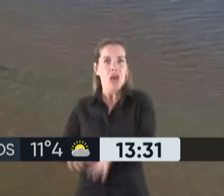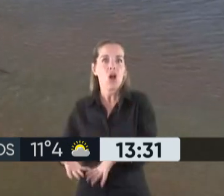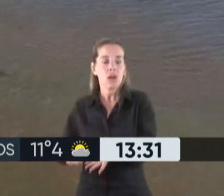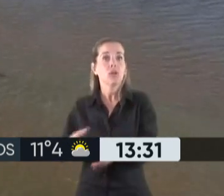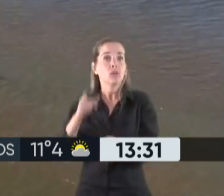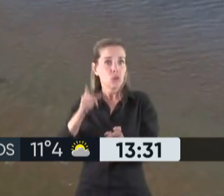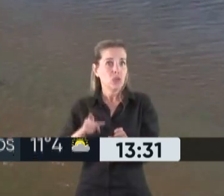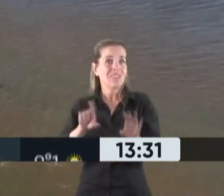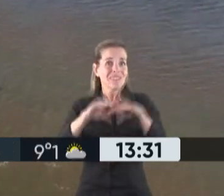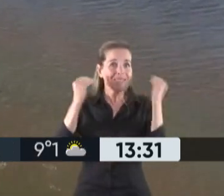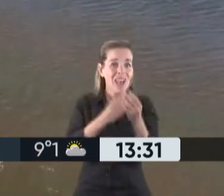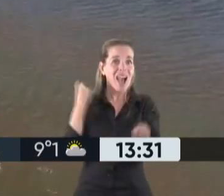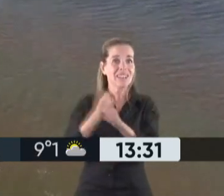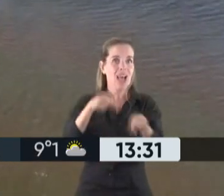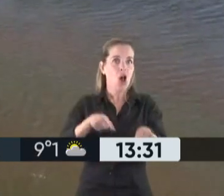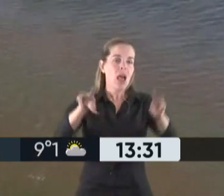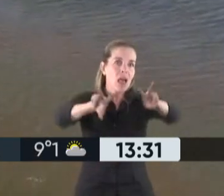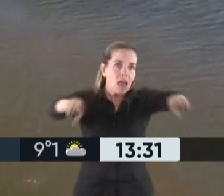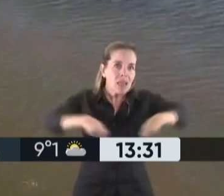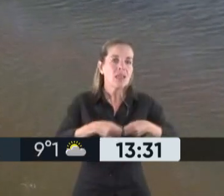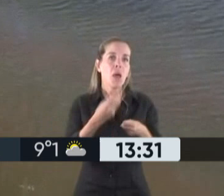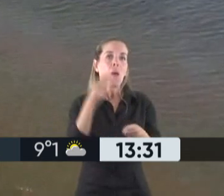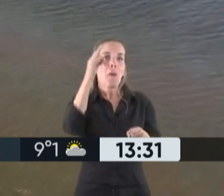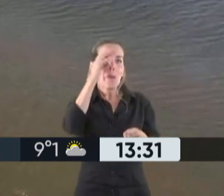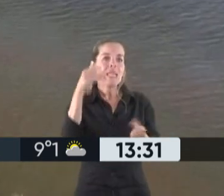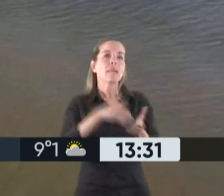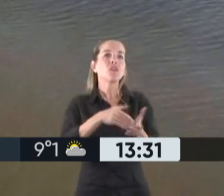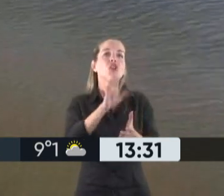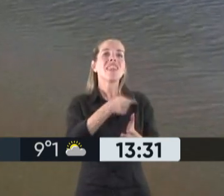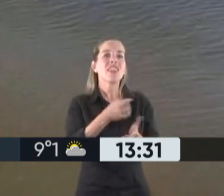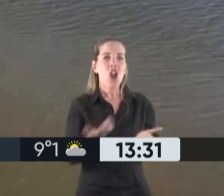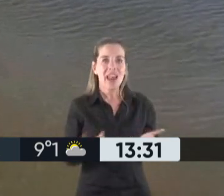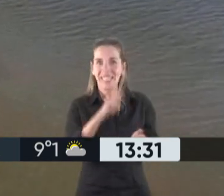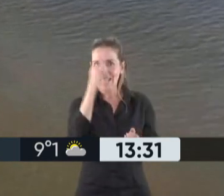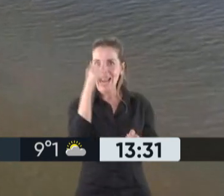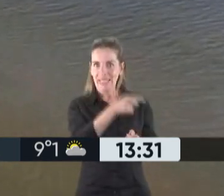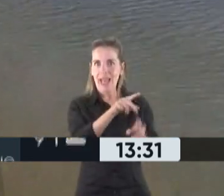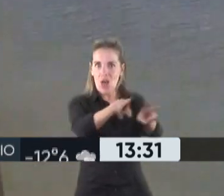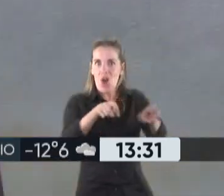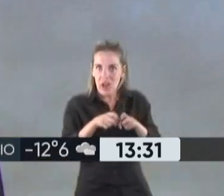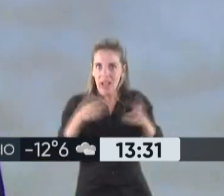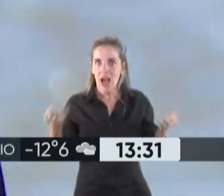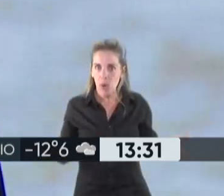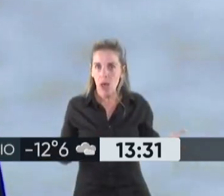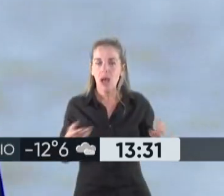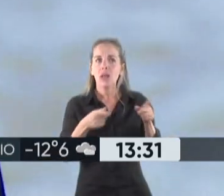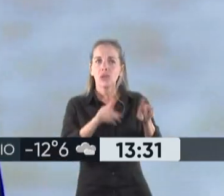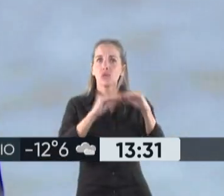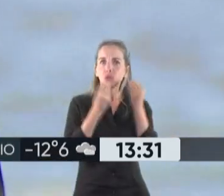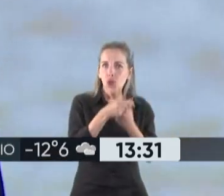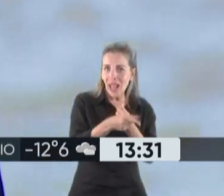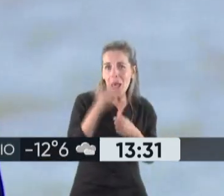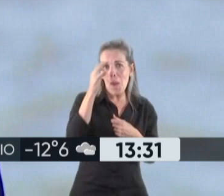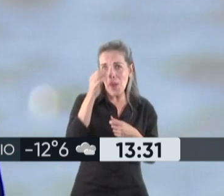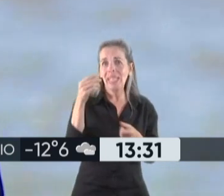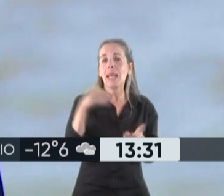dólares. El Estado Nacional había ganado 20 millones de dólares. ¿Y eso qué nos dice? Y que esos 20